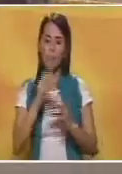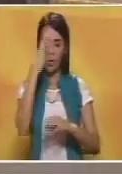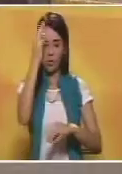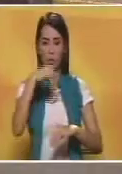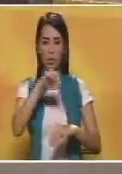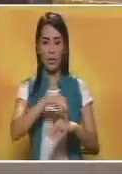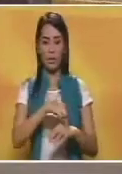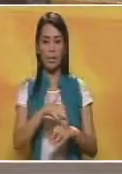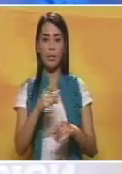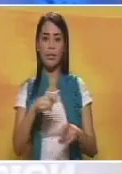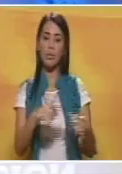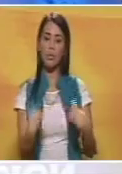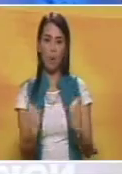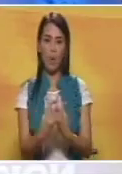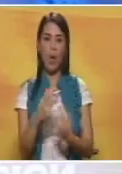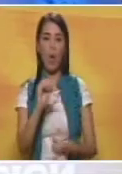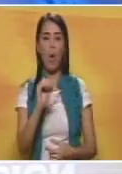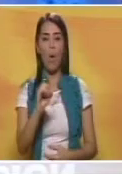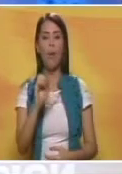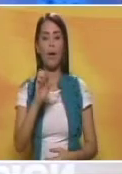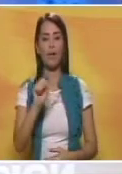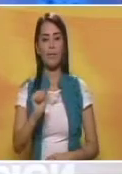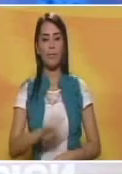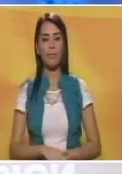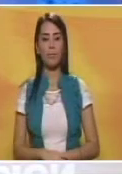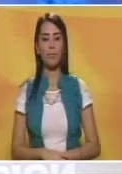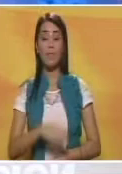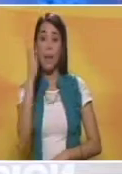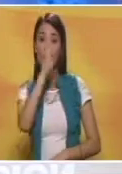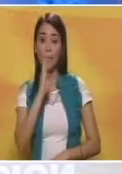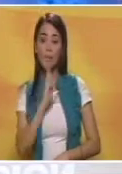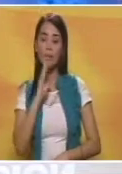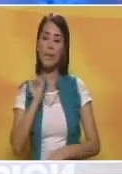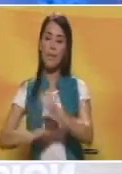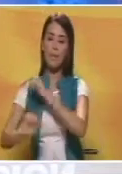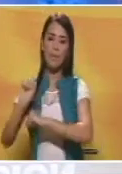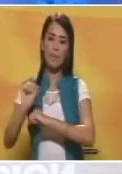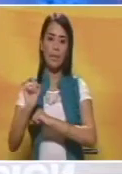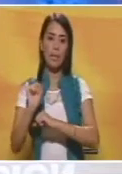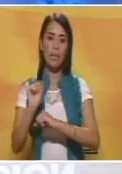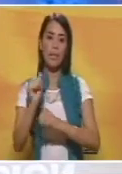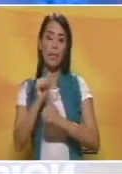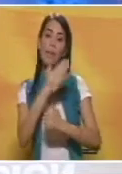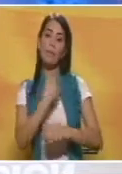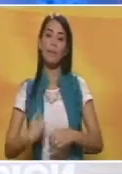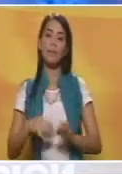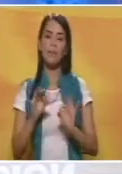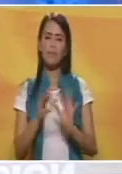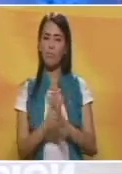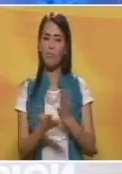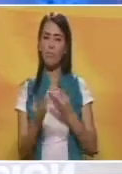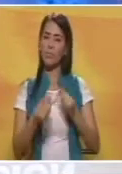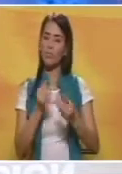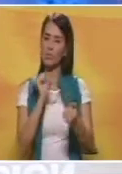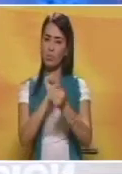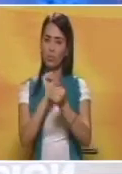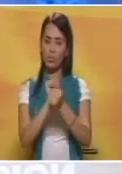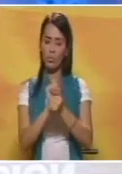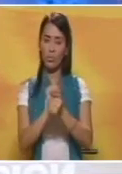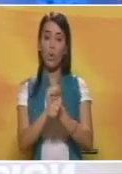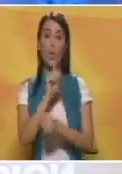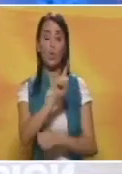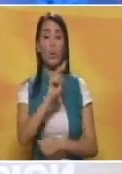de la oea en brasil la defensa del expresidente luiz inácio lula da silva quien cumple una condena de 12 años